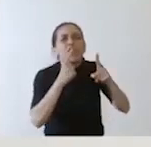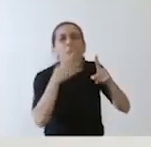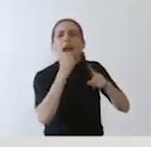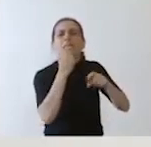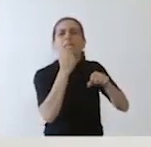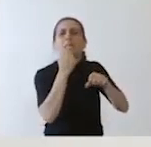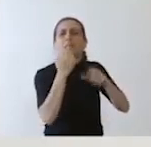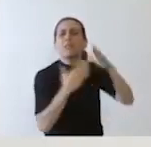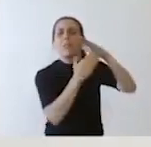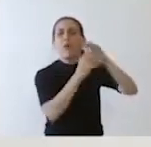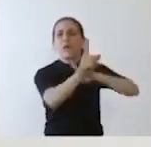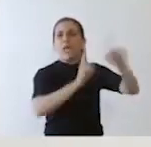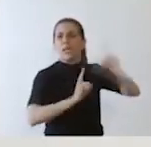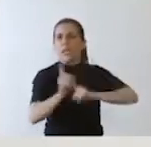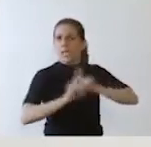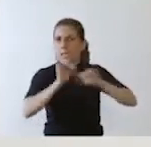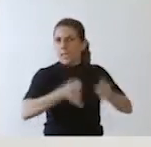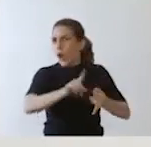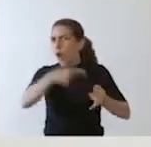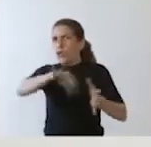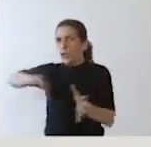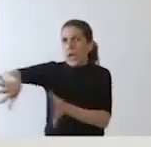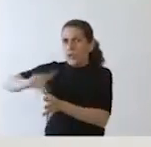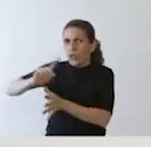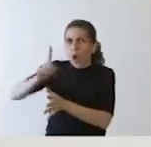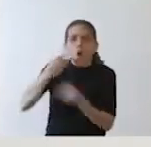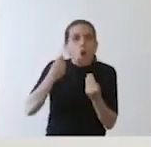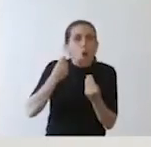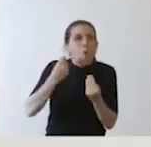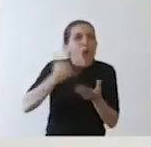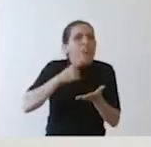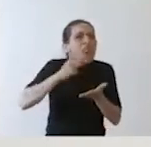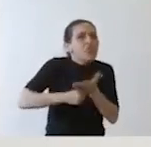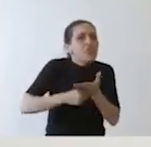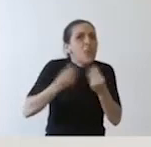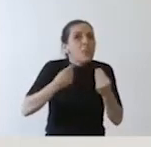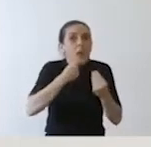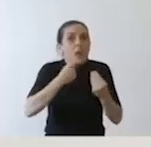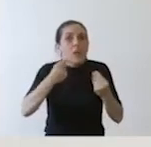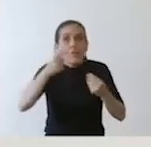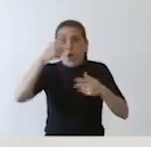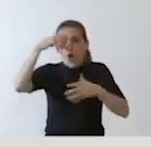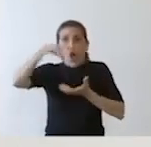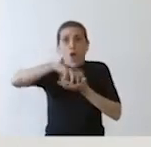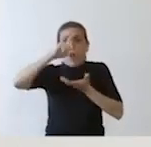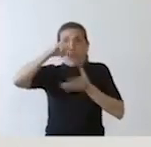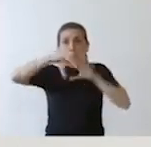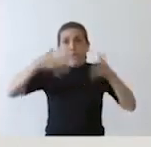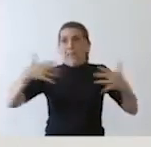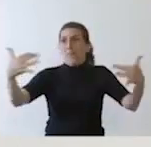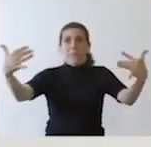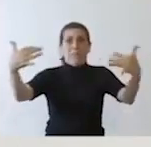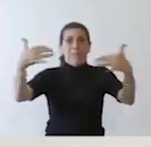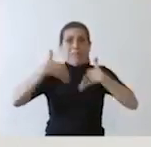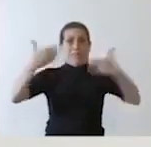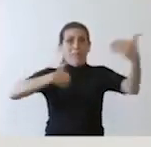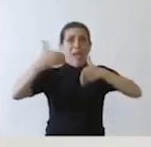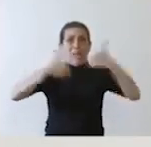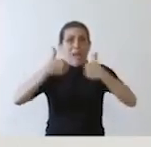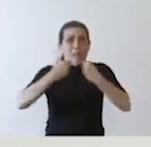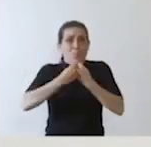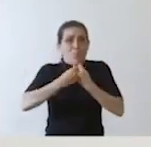en ese sentido a, de alguna manera, evitar que haya un colapso del sistema de salud público? ¿Eso se